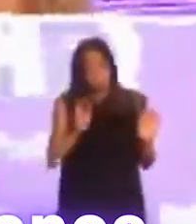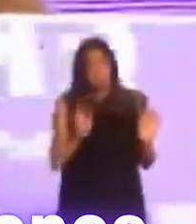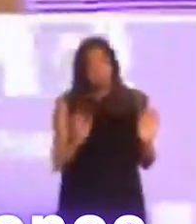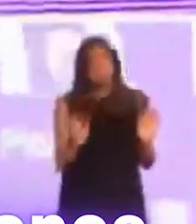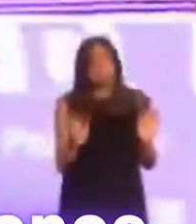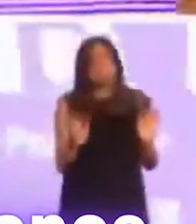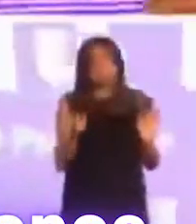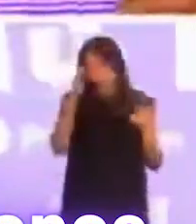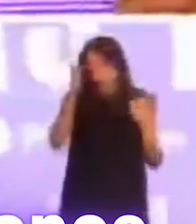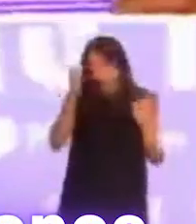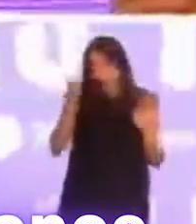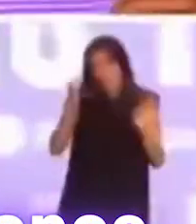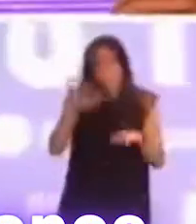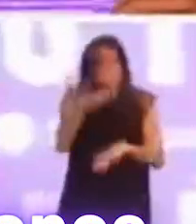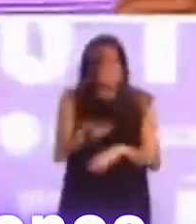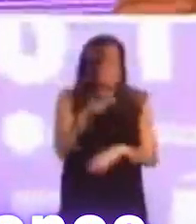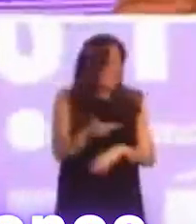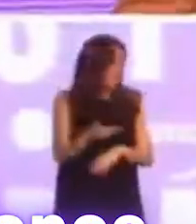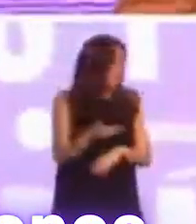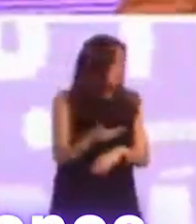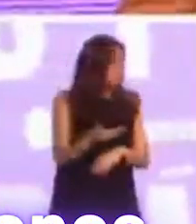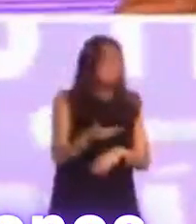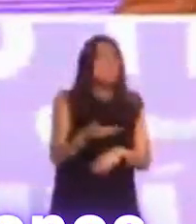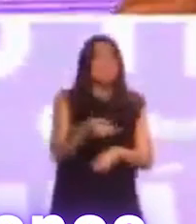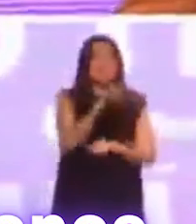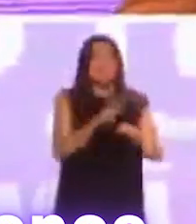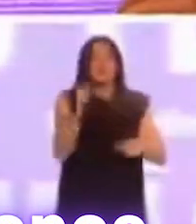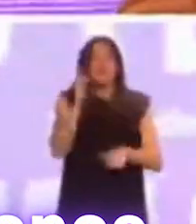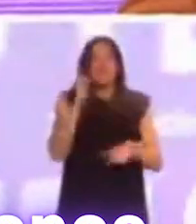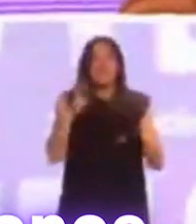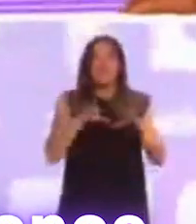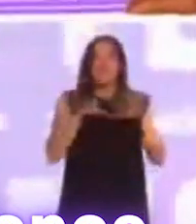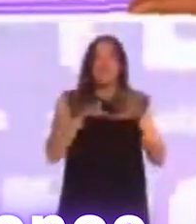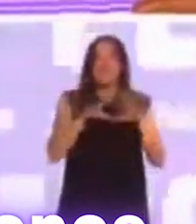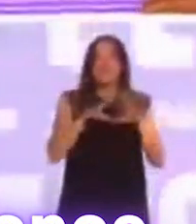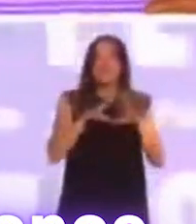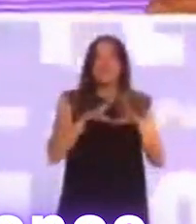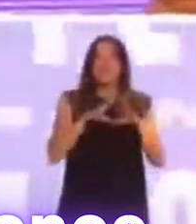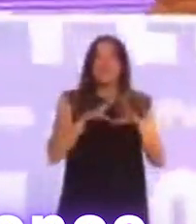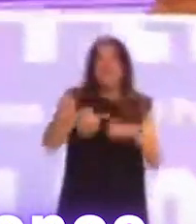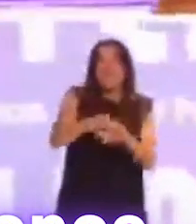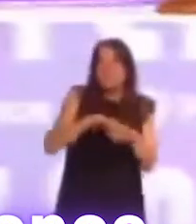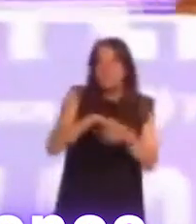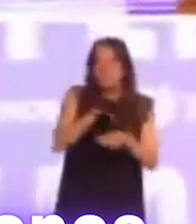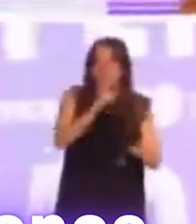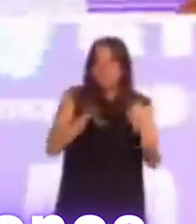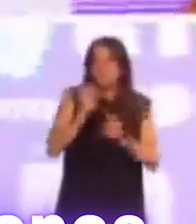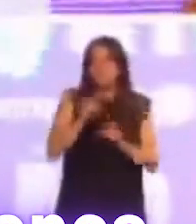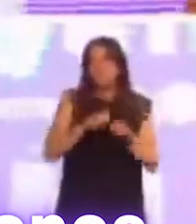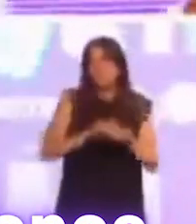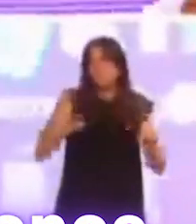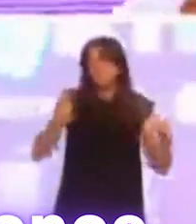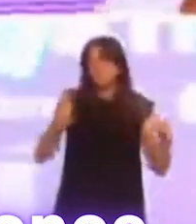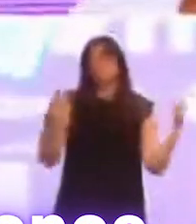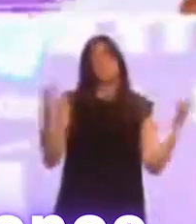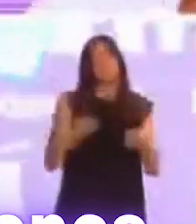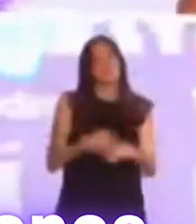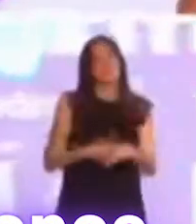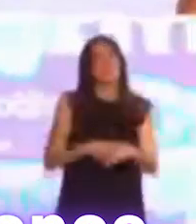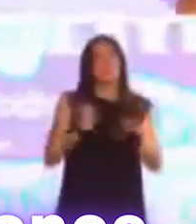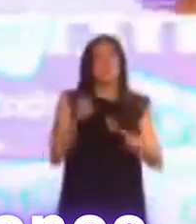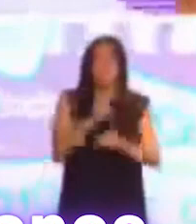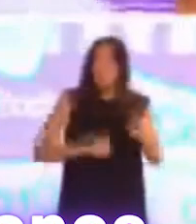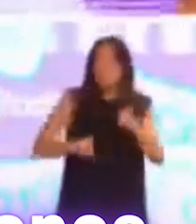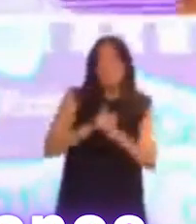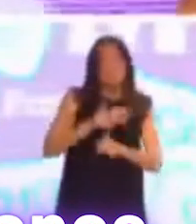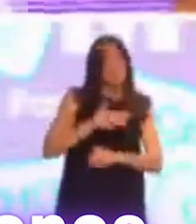es importante que haya más mujeres feministas en los espacios de toma de decisión. Pero nuestra prioridad,